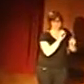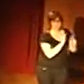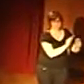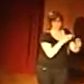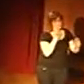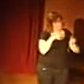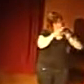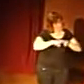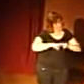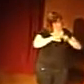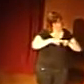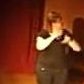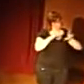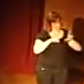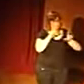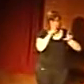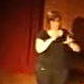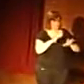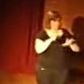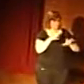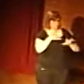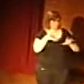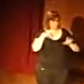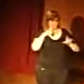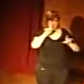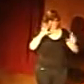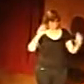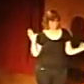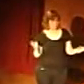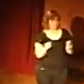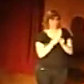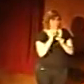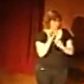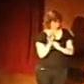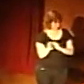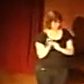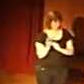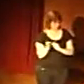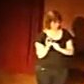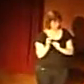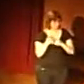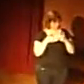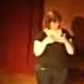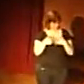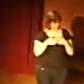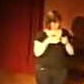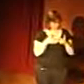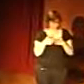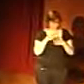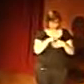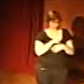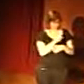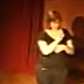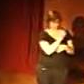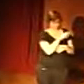analizar con ustedes esta pintura para que concluyan conmigo en que eh su e la mano no es obra de